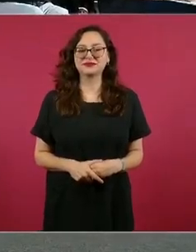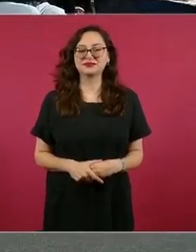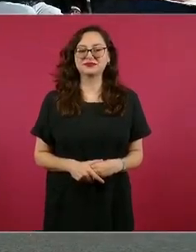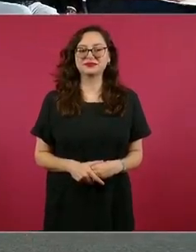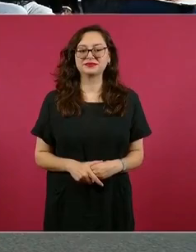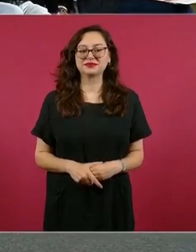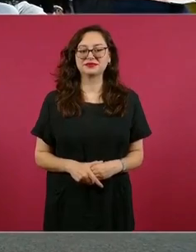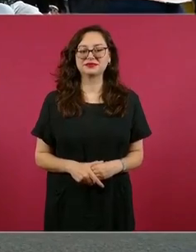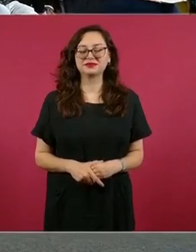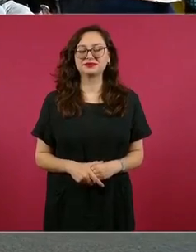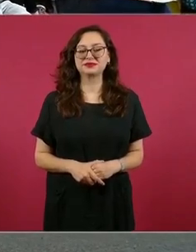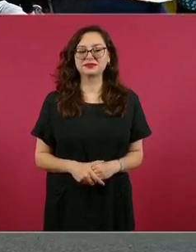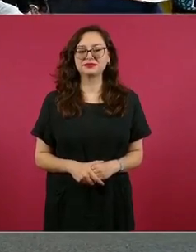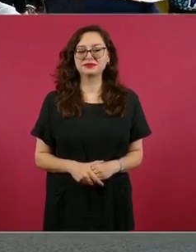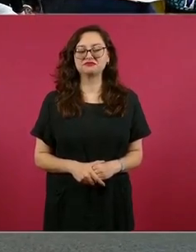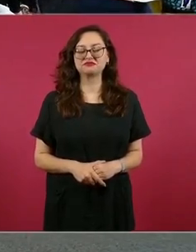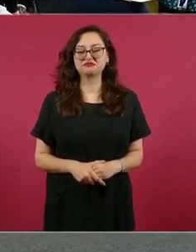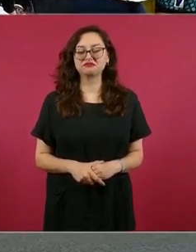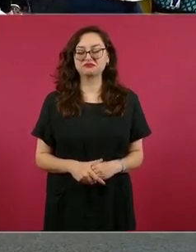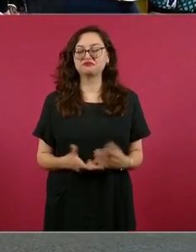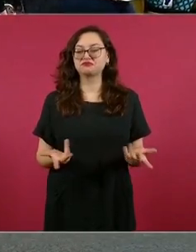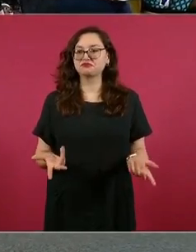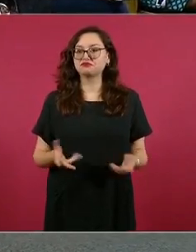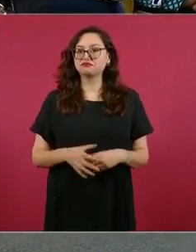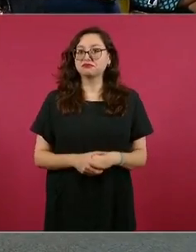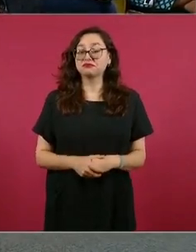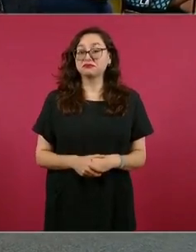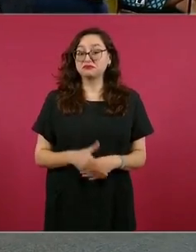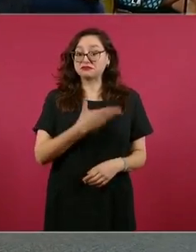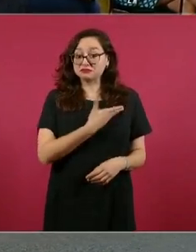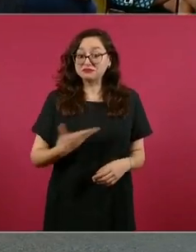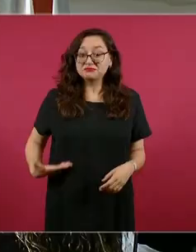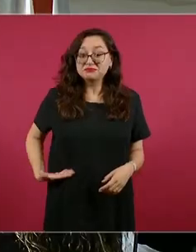Y ¿y qué tan difícil? Pues sí.